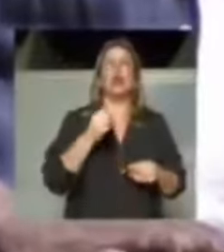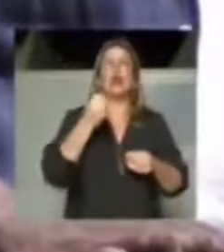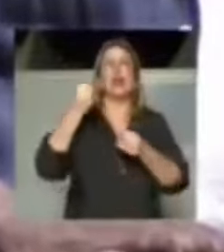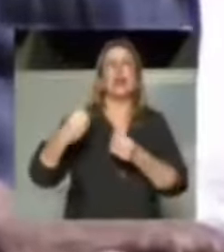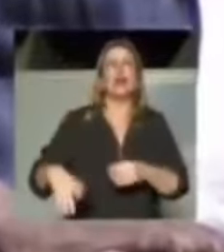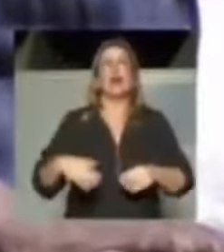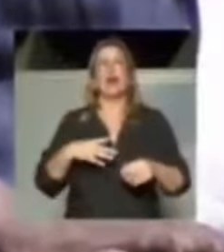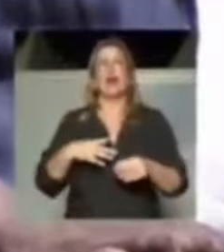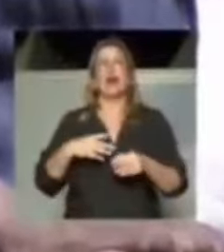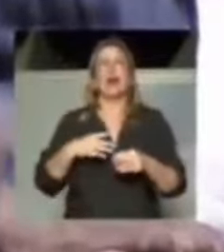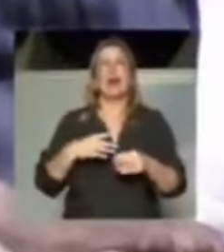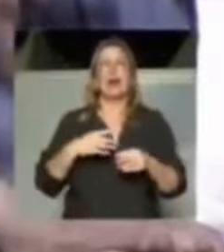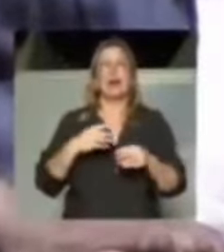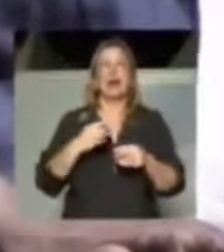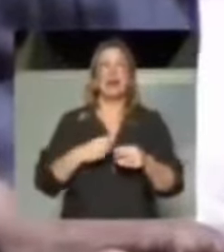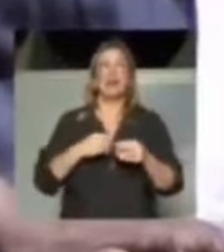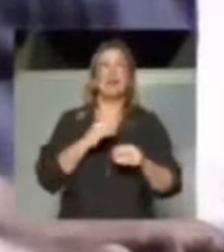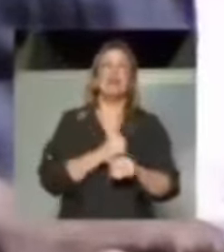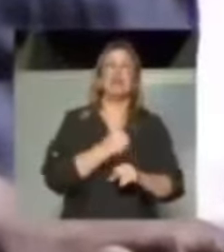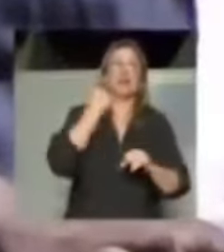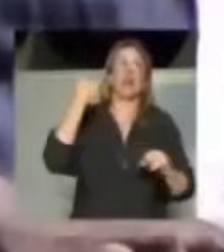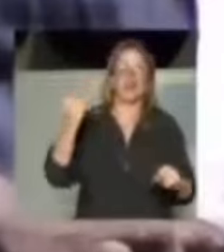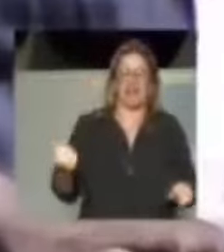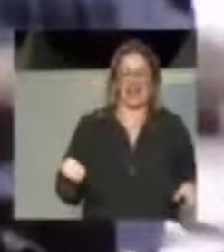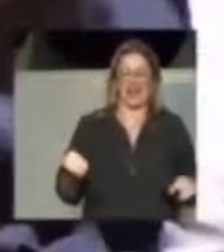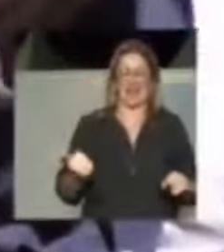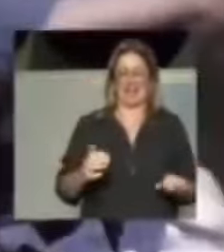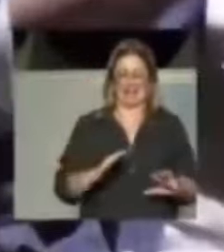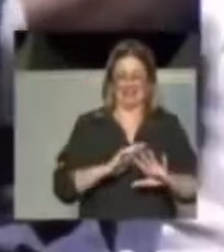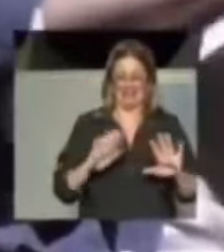Dejan unaa conaj